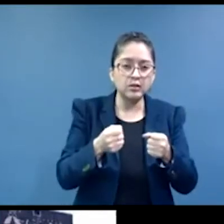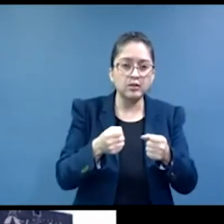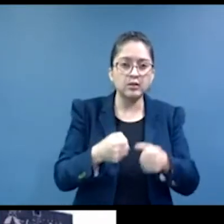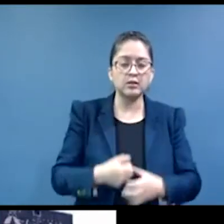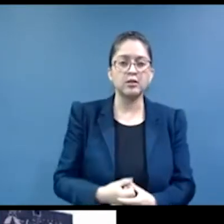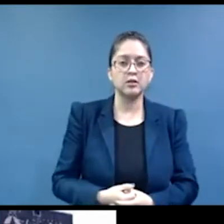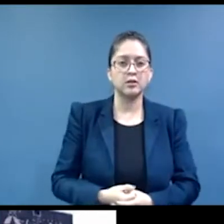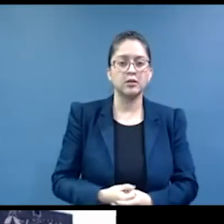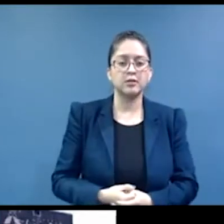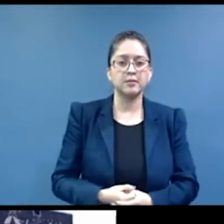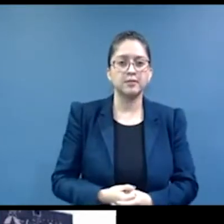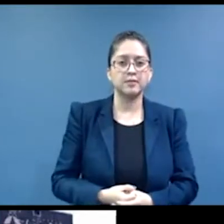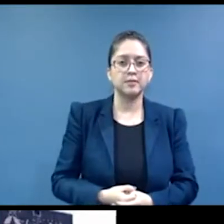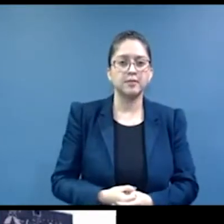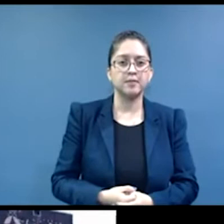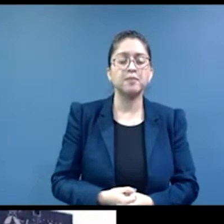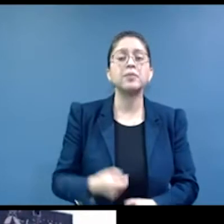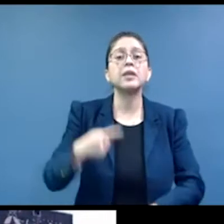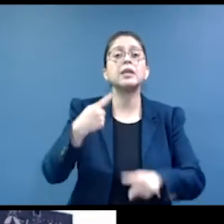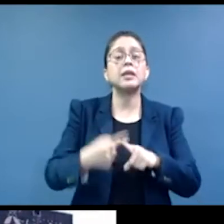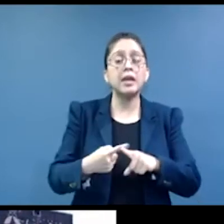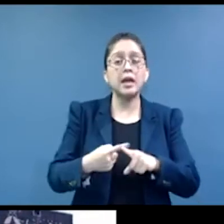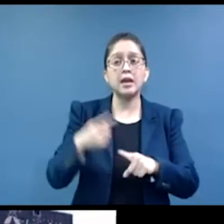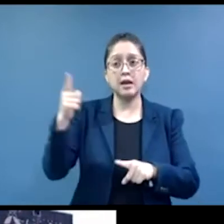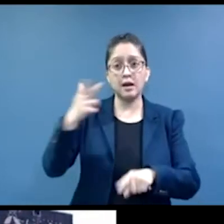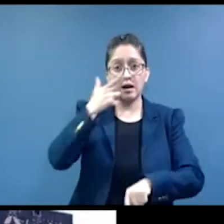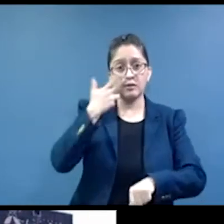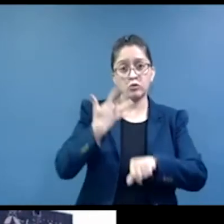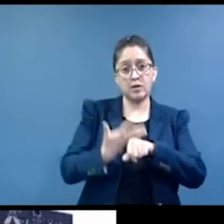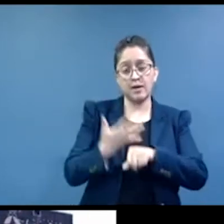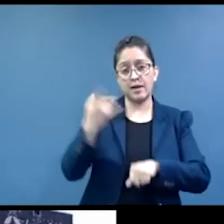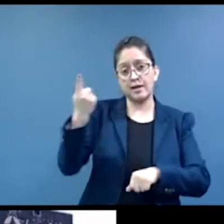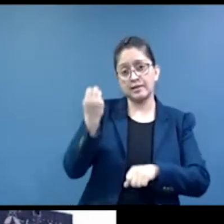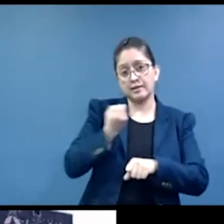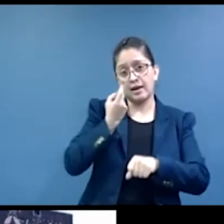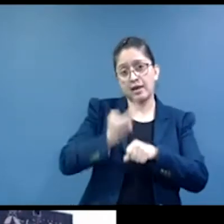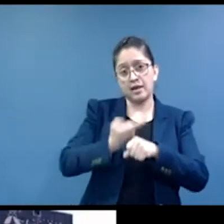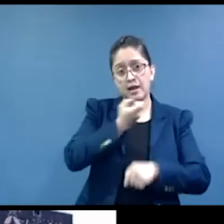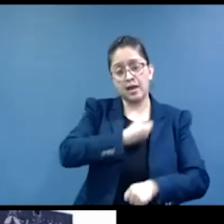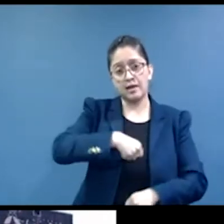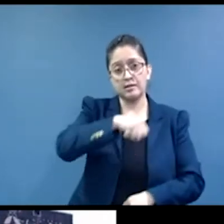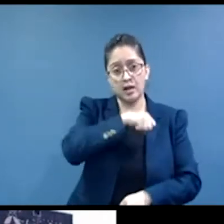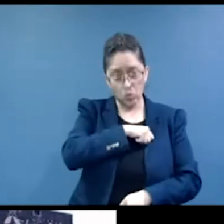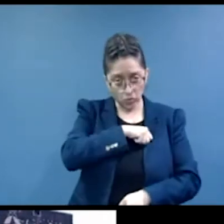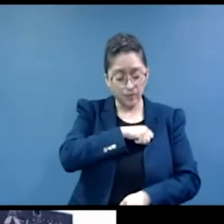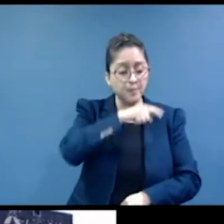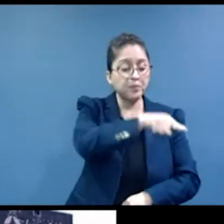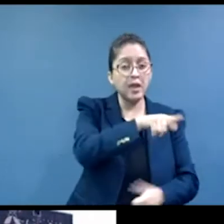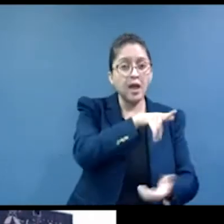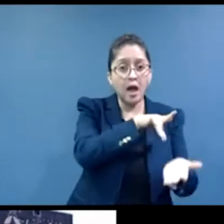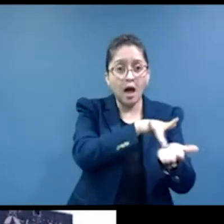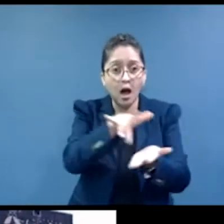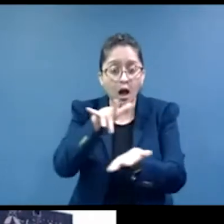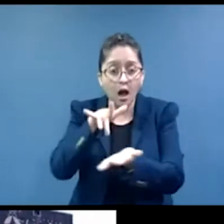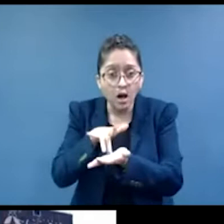sentido correspondería a la Secretaría de Salud garantizar que estos servicios que se presten